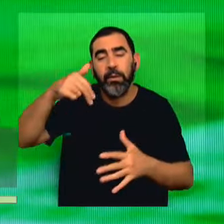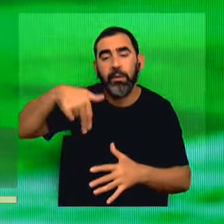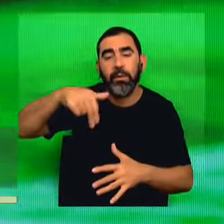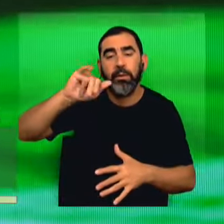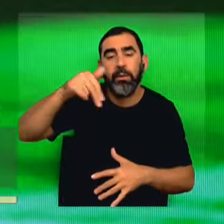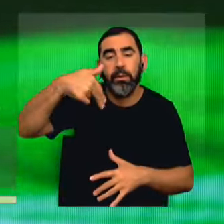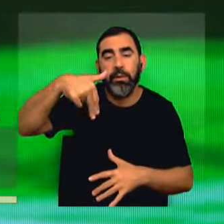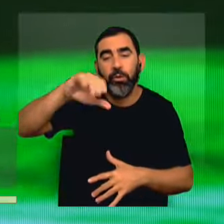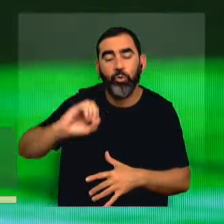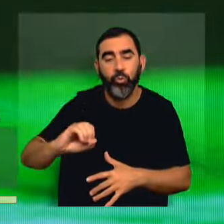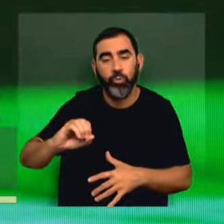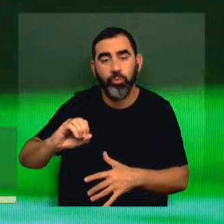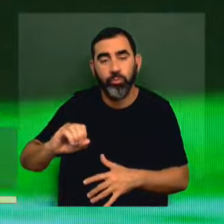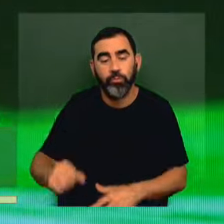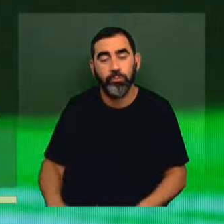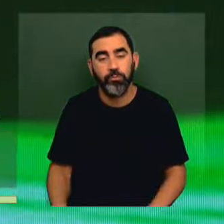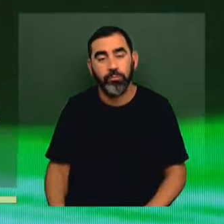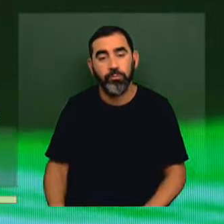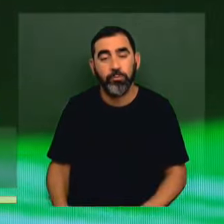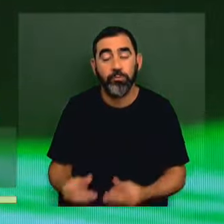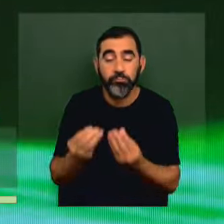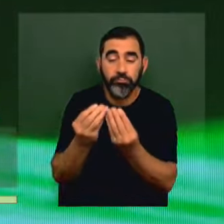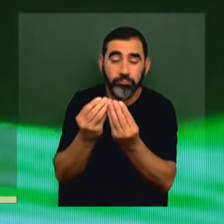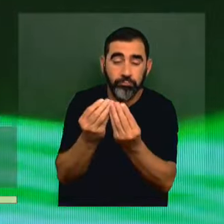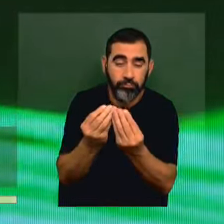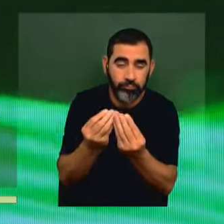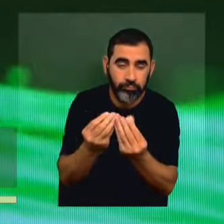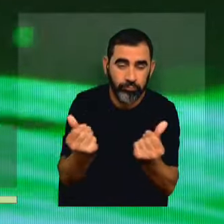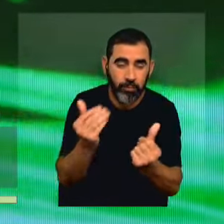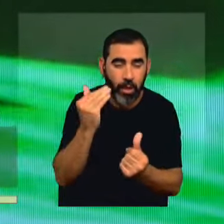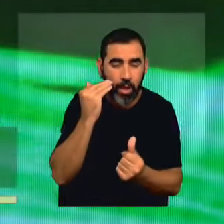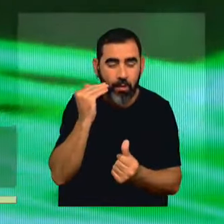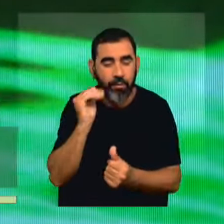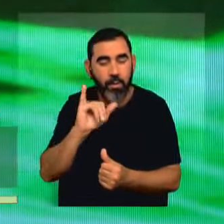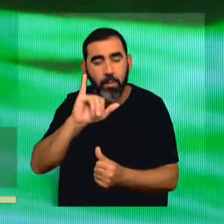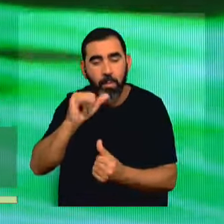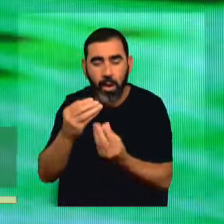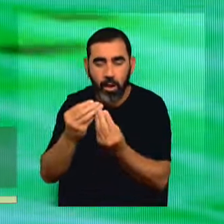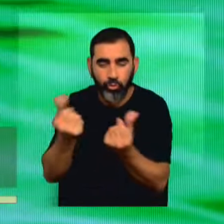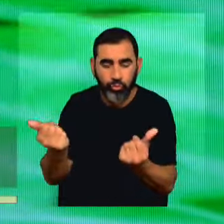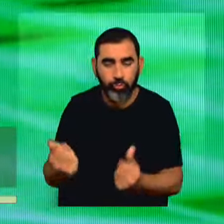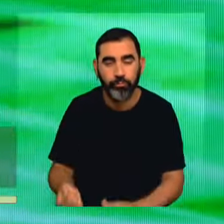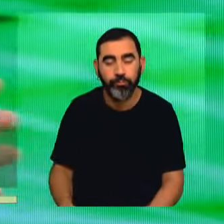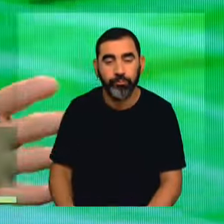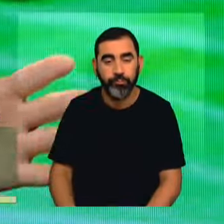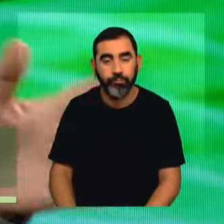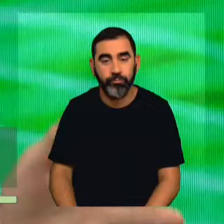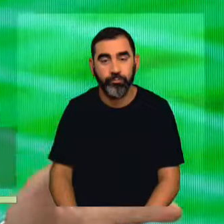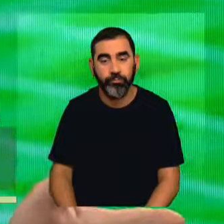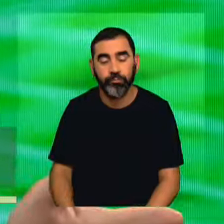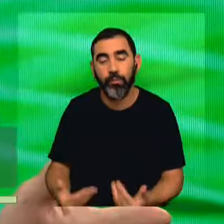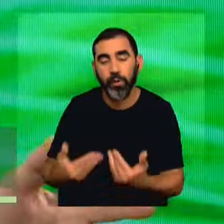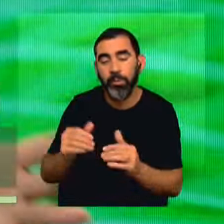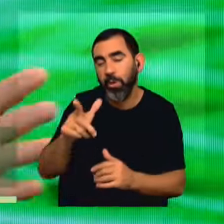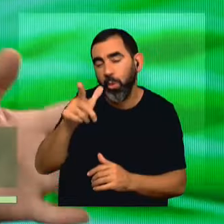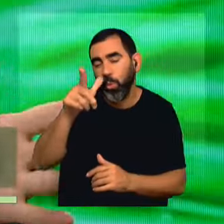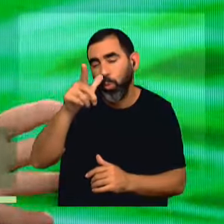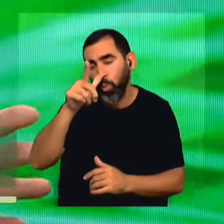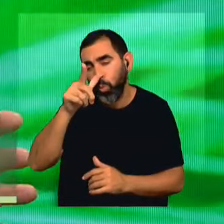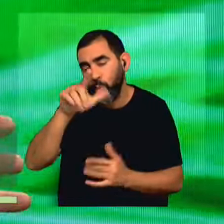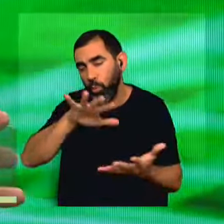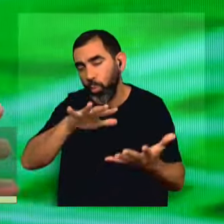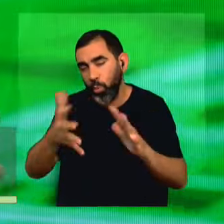está esencialmente muriendo tiende a morir en abril mayo Sí está bien se empieza en julio más o